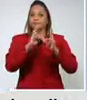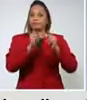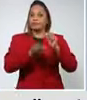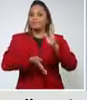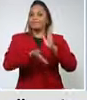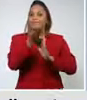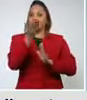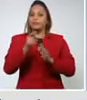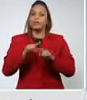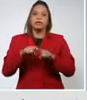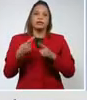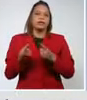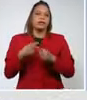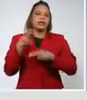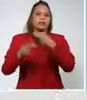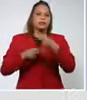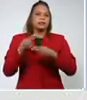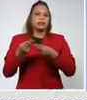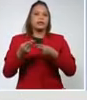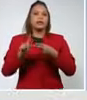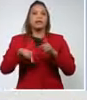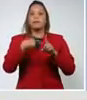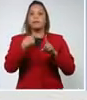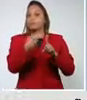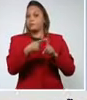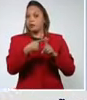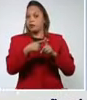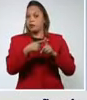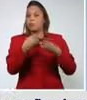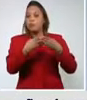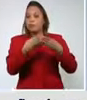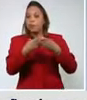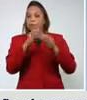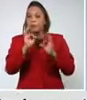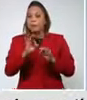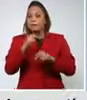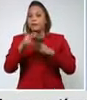la positividad de las pruebas realizadas sean de un